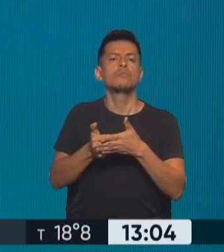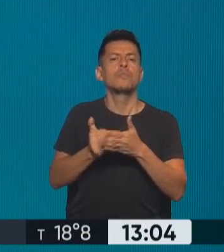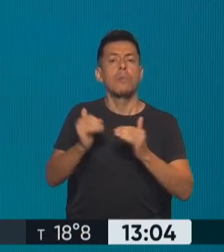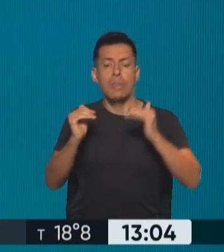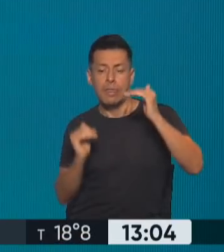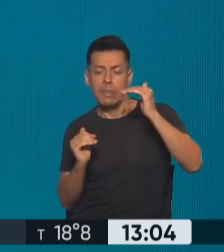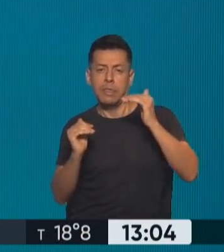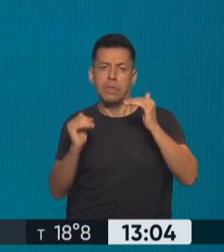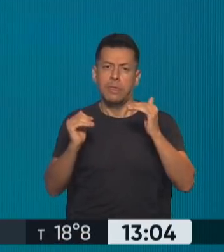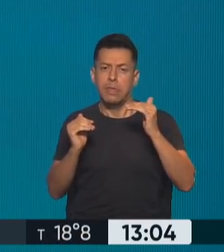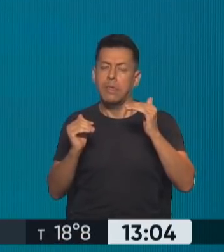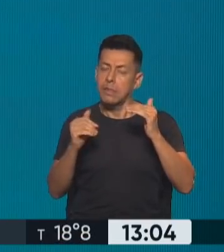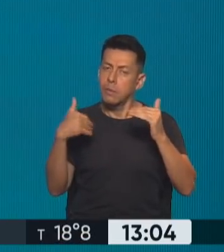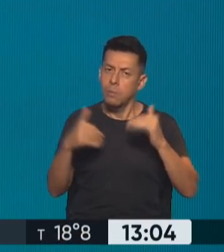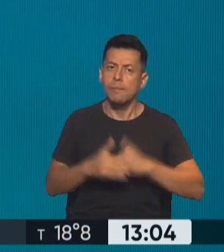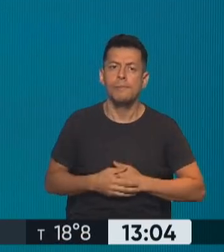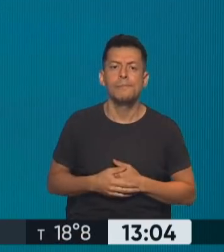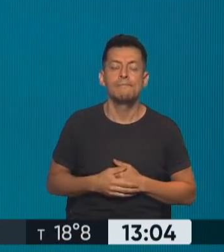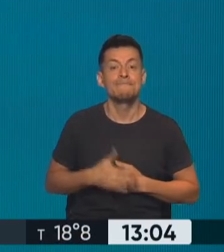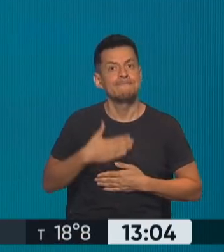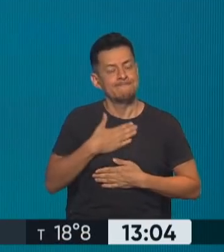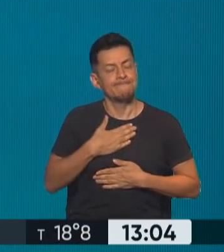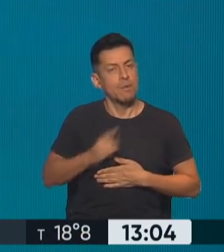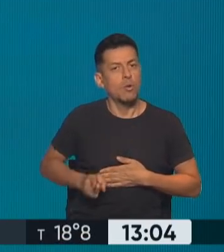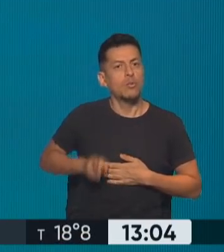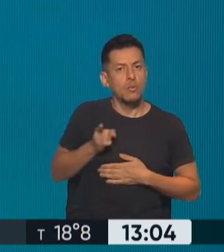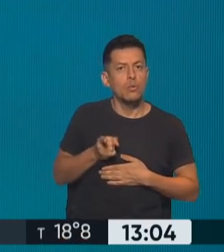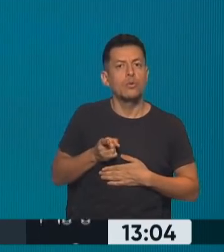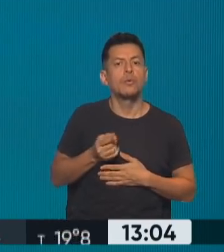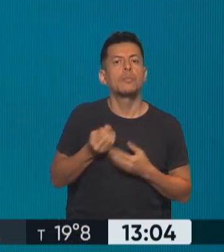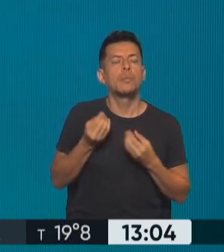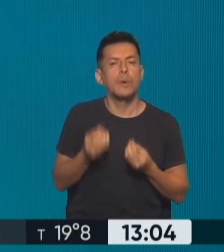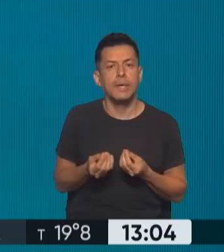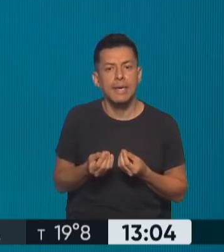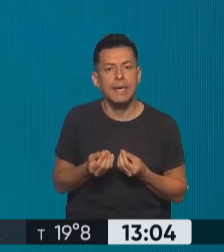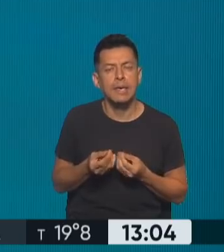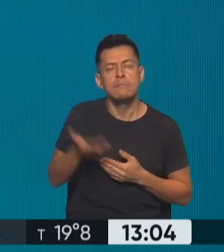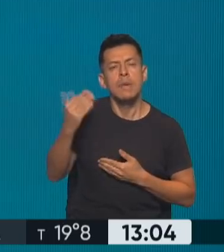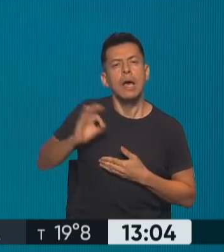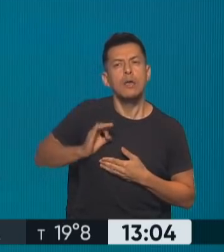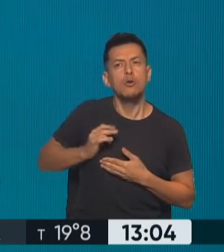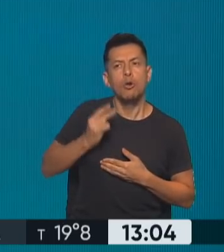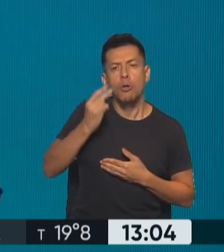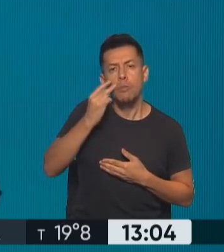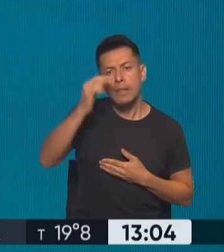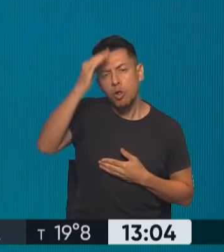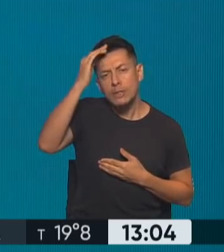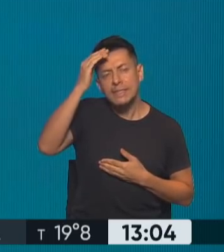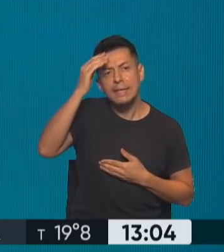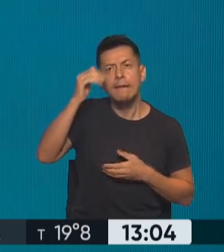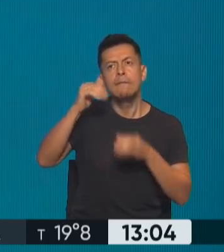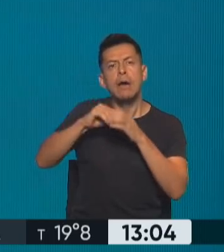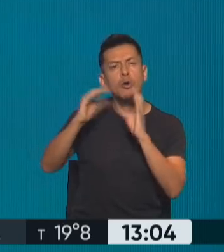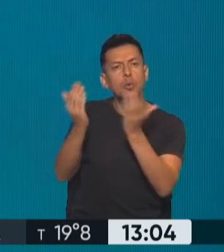la desigualdad. Y la verdad que me siento muy honrada porque en el año 2012 un informe del Banco